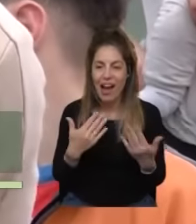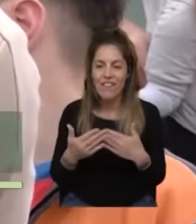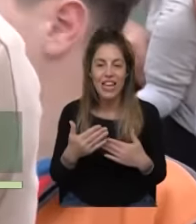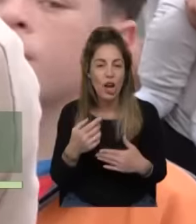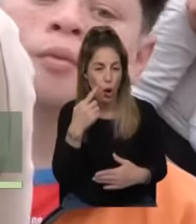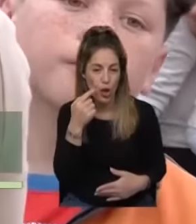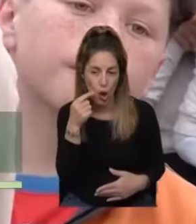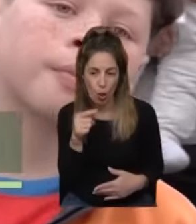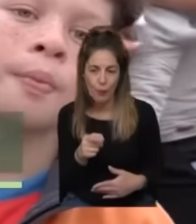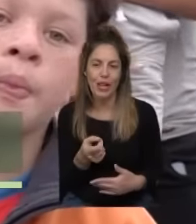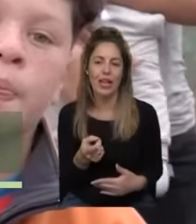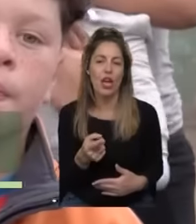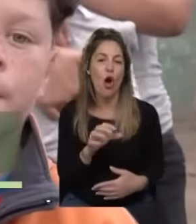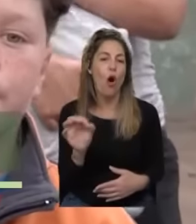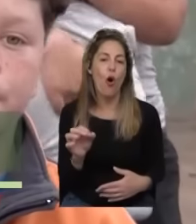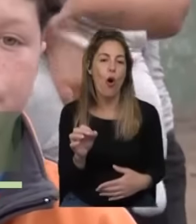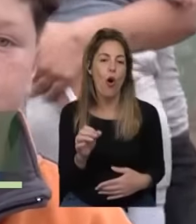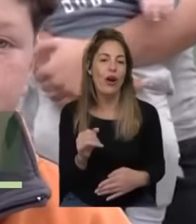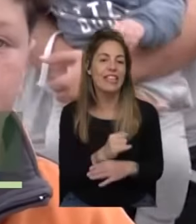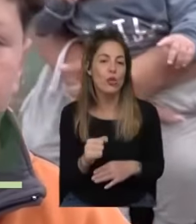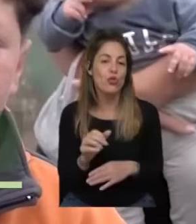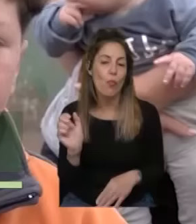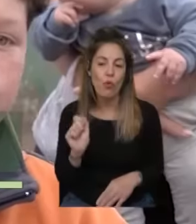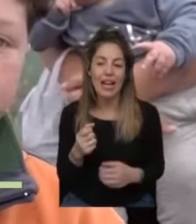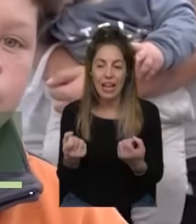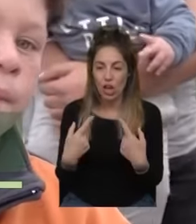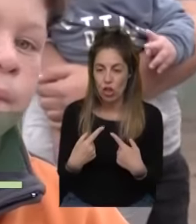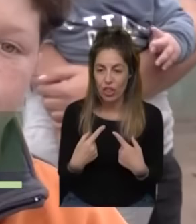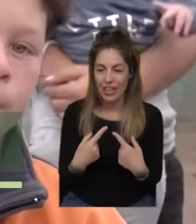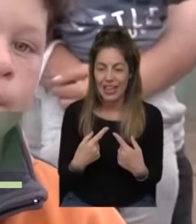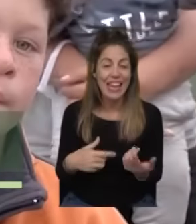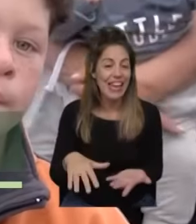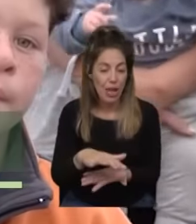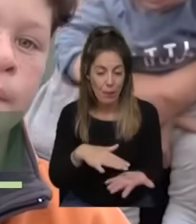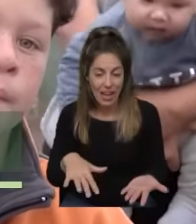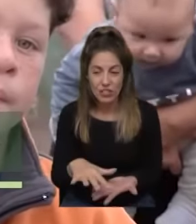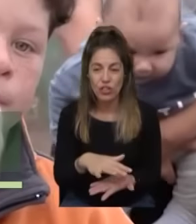hombre o con algún ente público, el cual nos brinde a nosotros el espacio